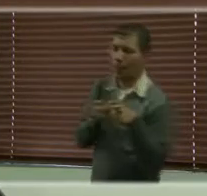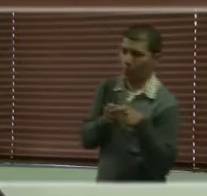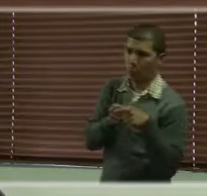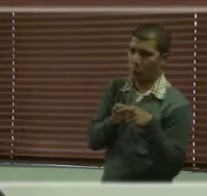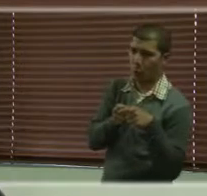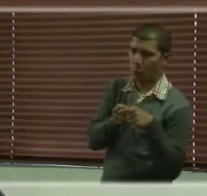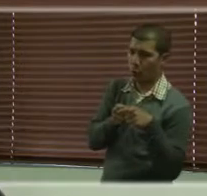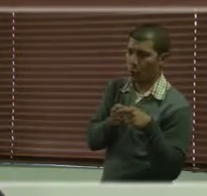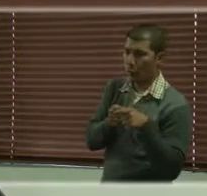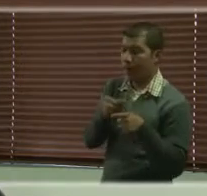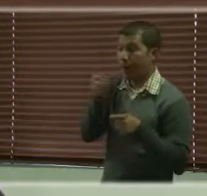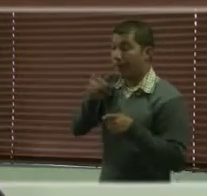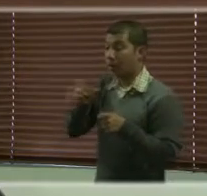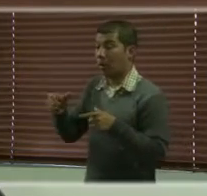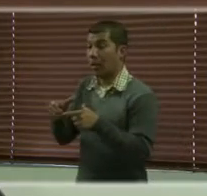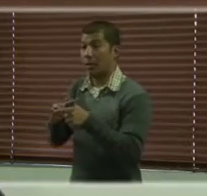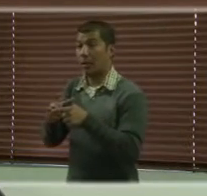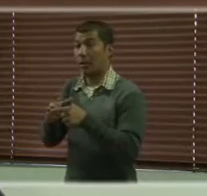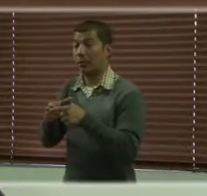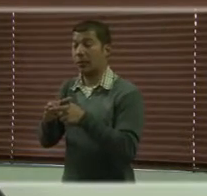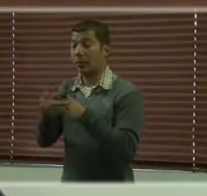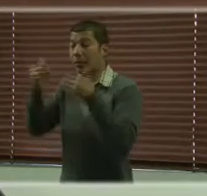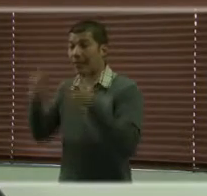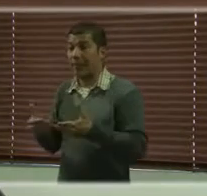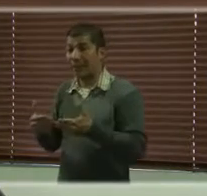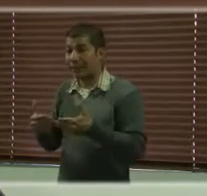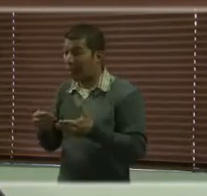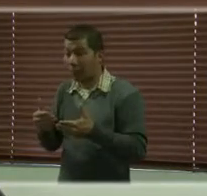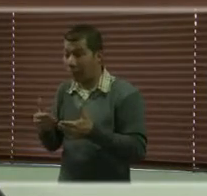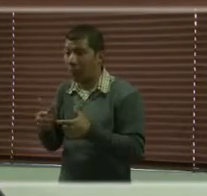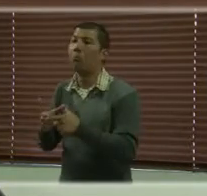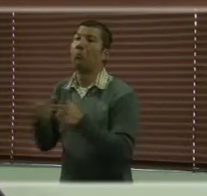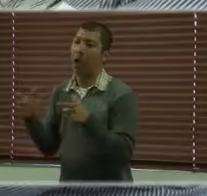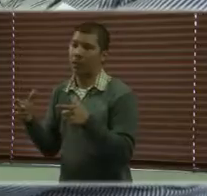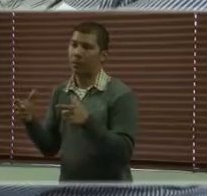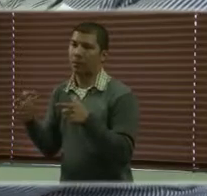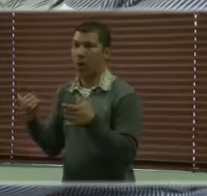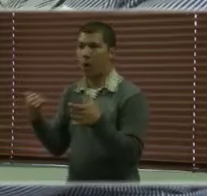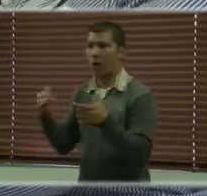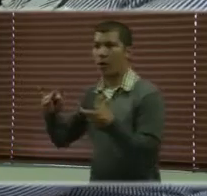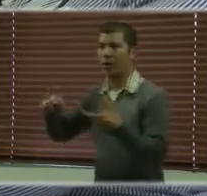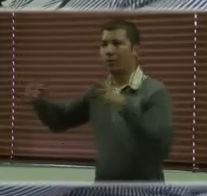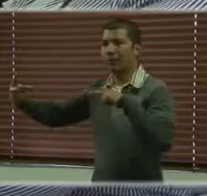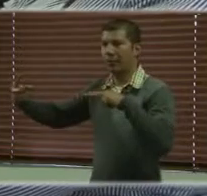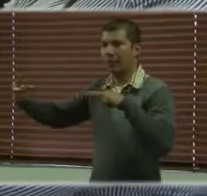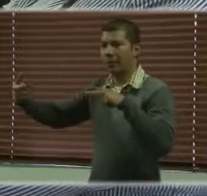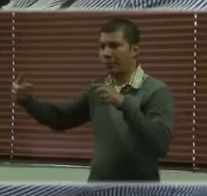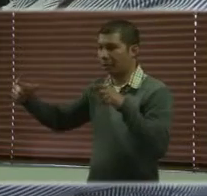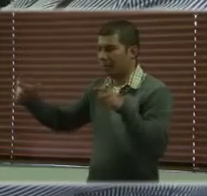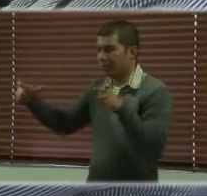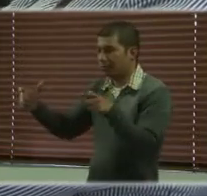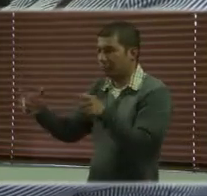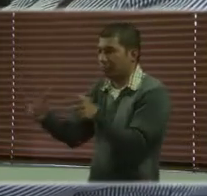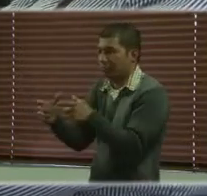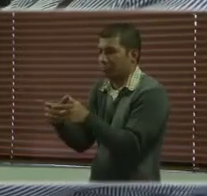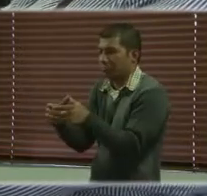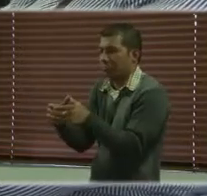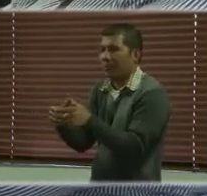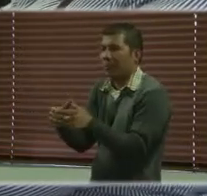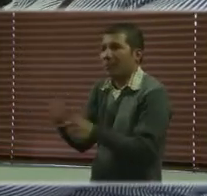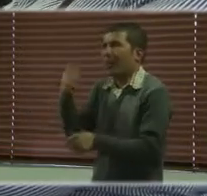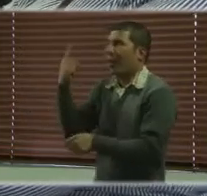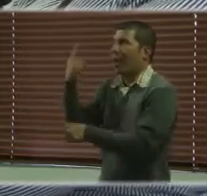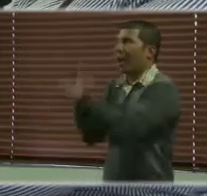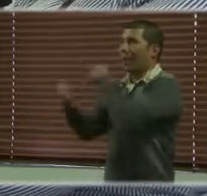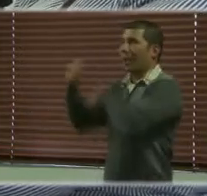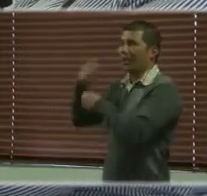y menos personas sin discapacidad a tal punto que la última persona sin discapacidad terminó su mandato en diciembre del año